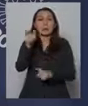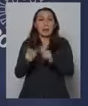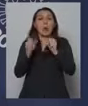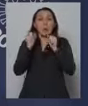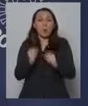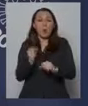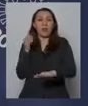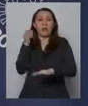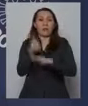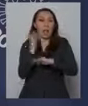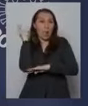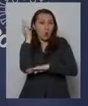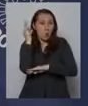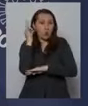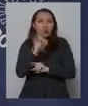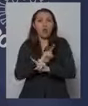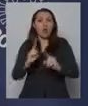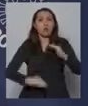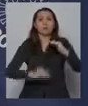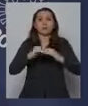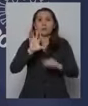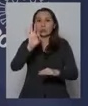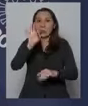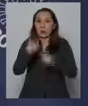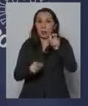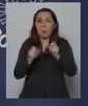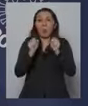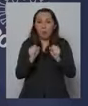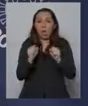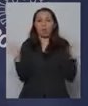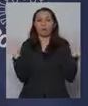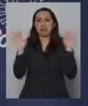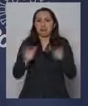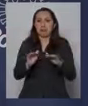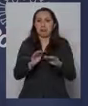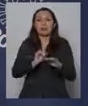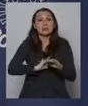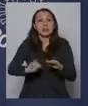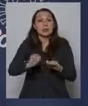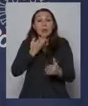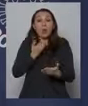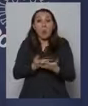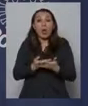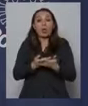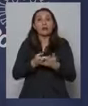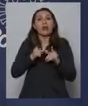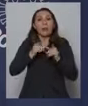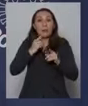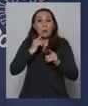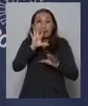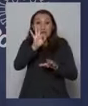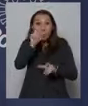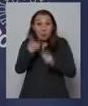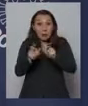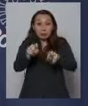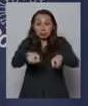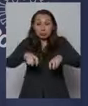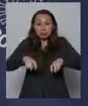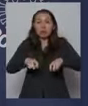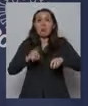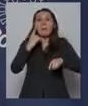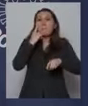personas que pueden reunirse, no más de 50 personas pueden reunirse, siempre y cuando respeten, y eso es lo más